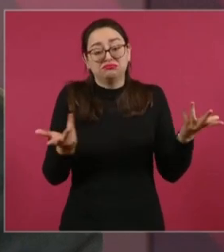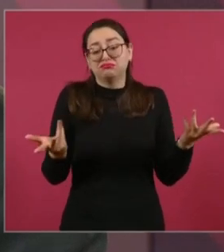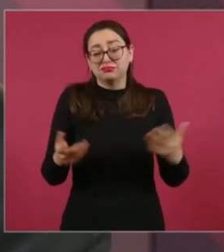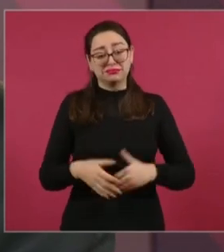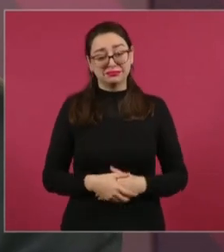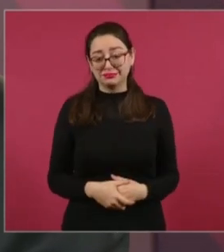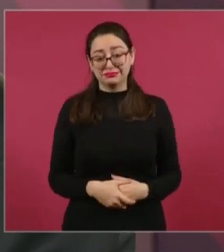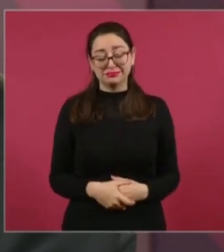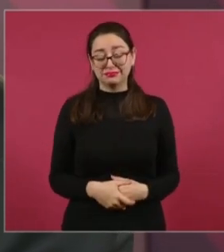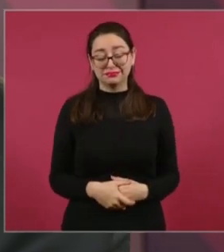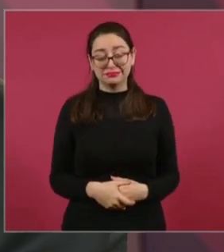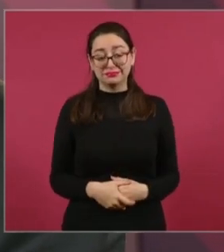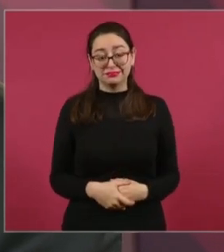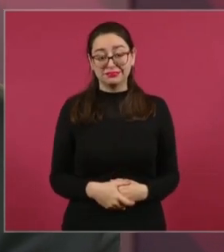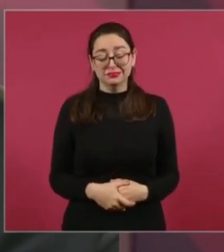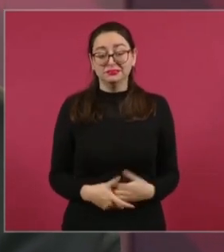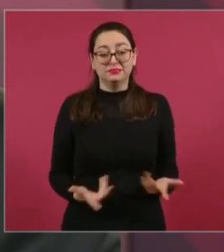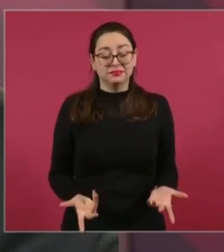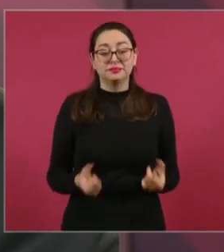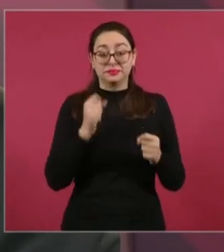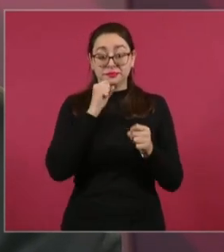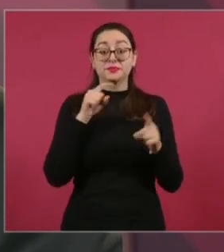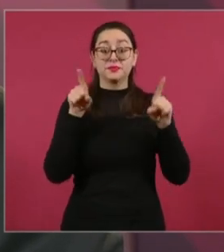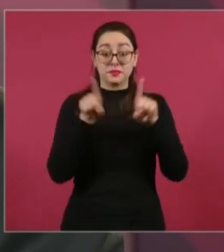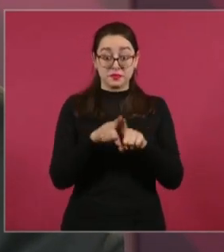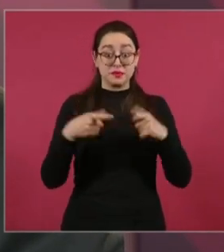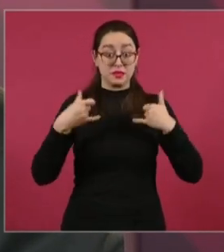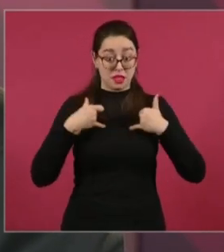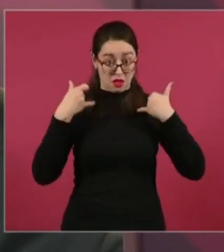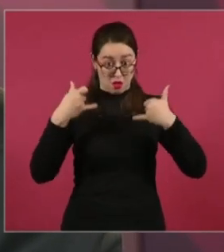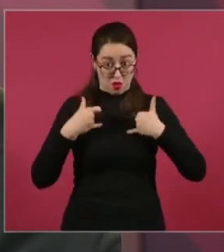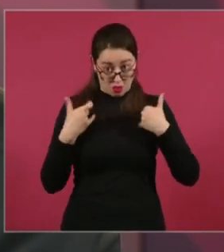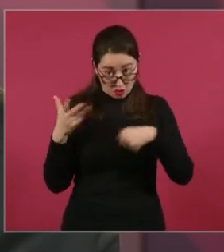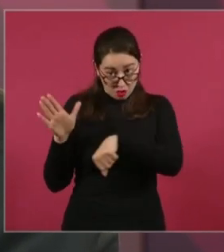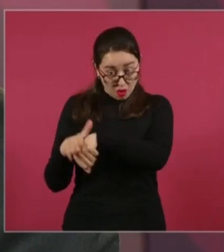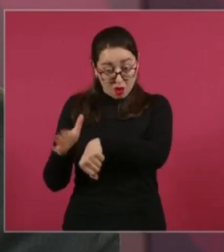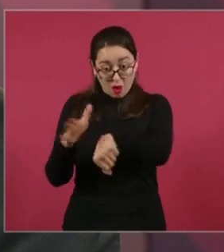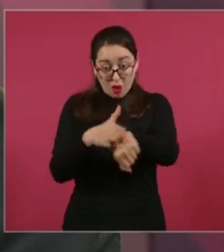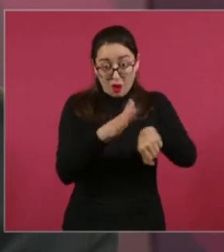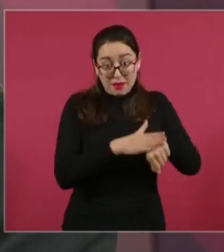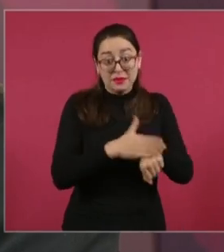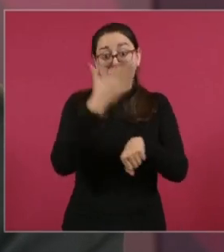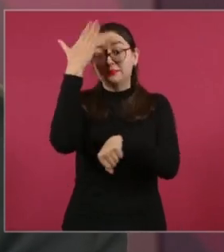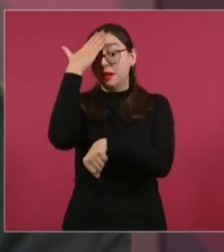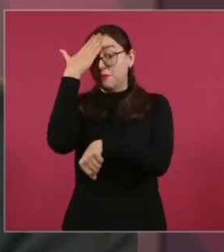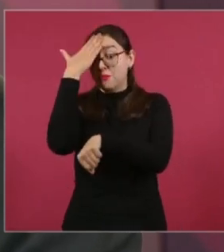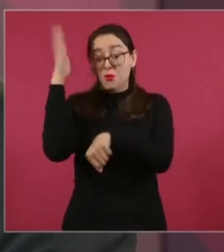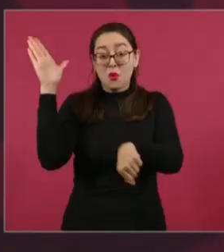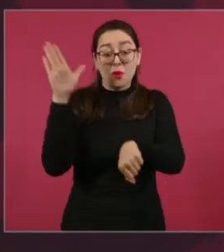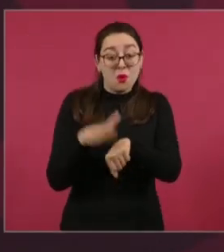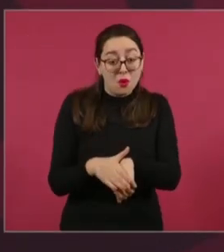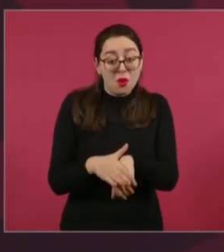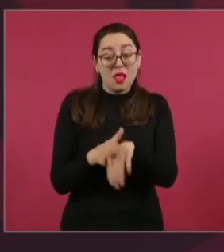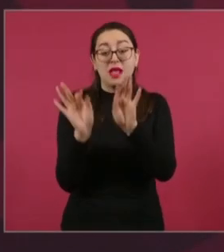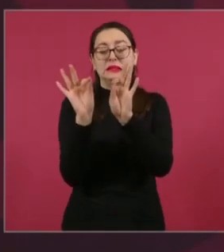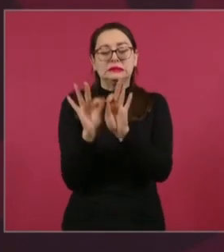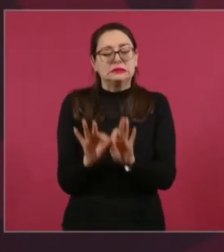es muy, mucho, mucho, mucho, muy importante